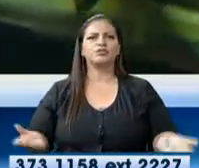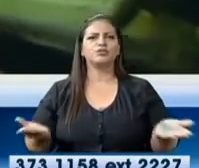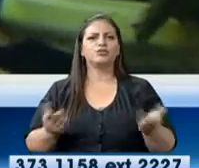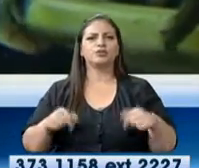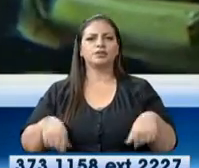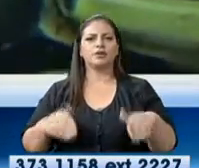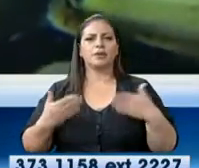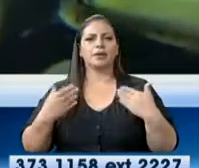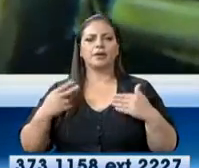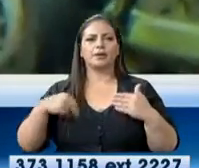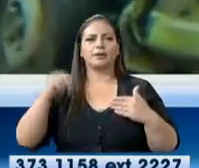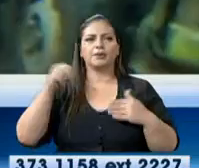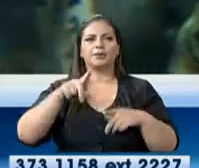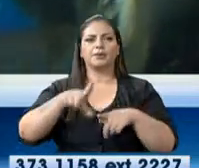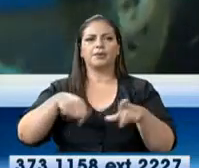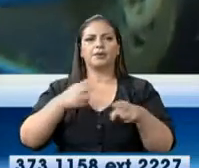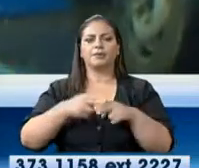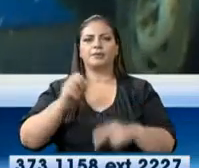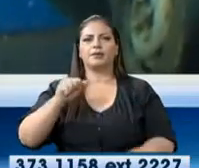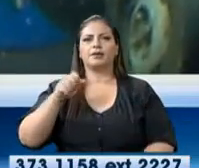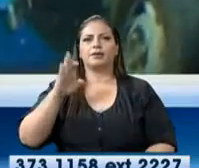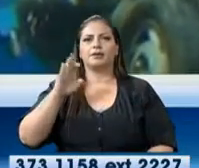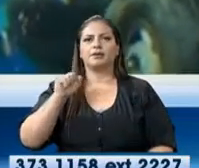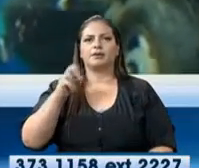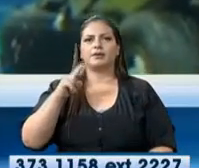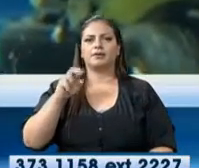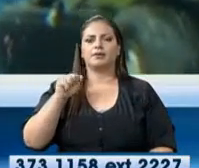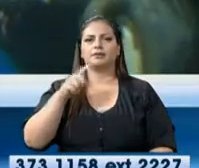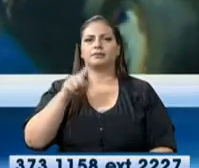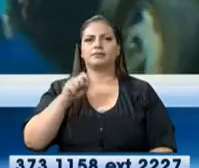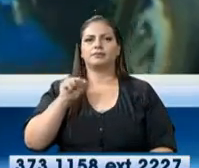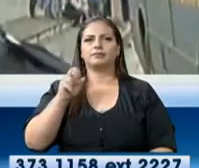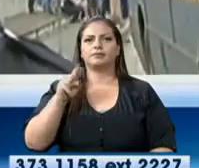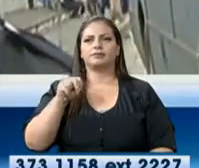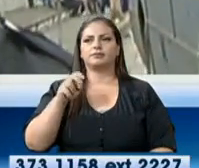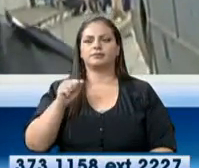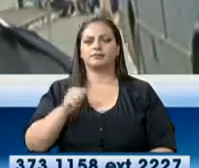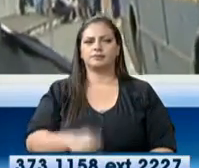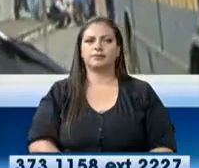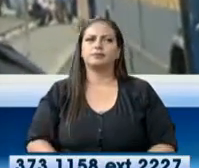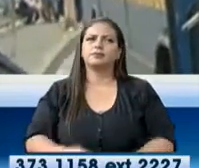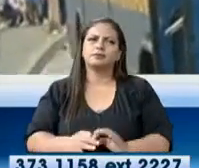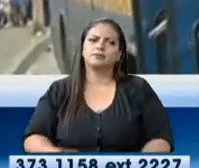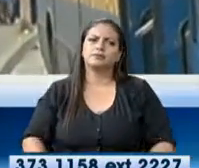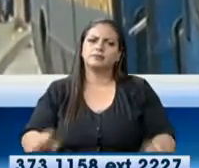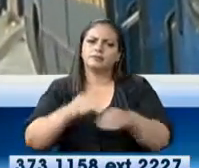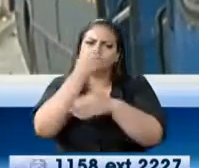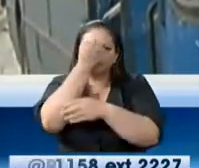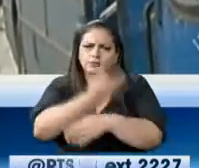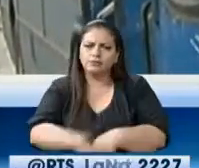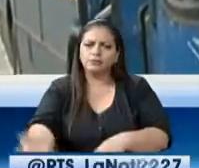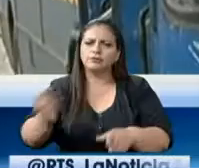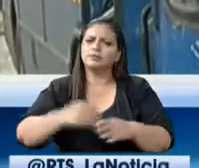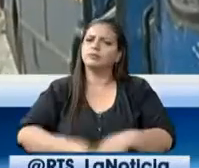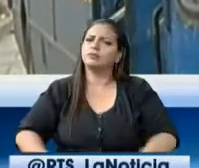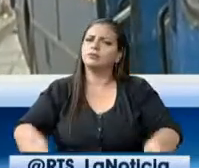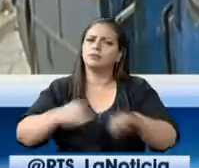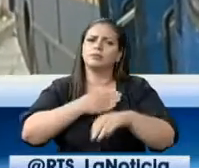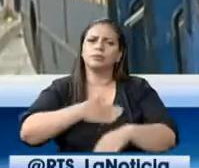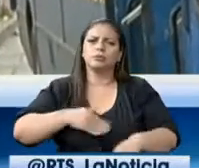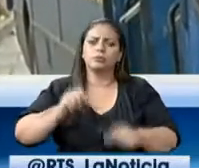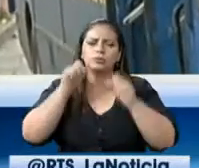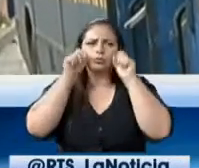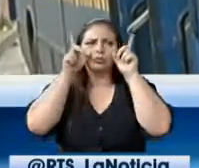más allá de lo que digan las investigaciones, en todo caso, un llamado a la ciudadanía, ¿no? Por supuesto que sí. Que tomen las precauciones debidas, sobre todo en esta época, ¿no?